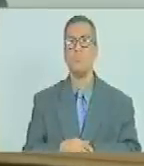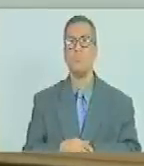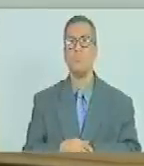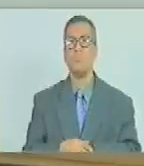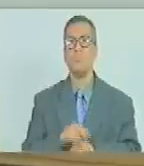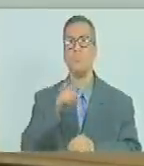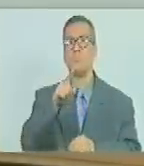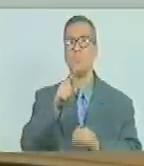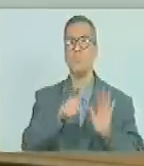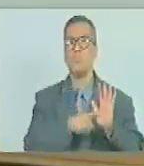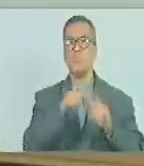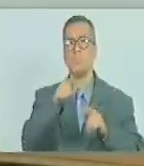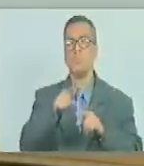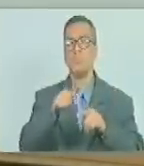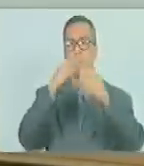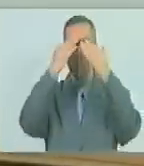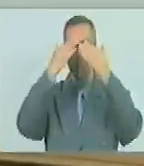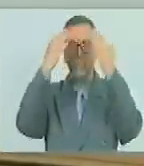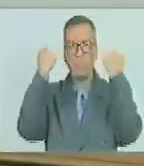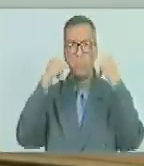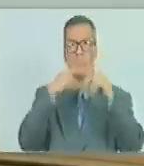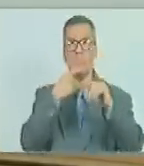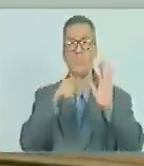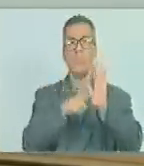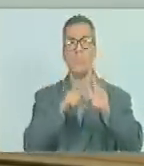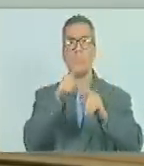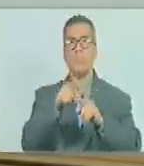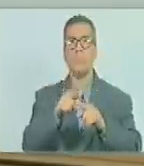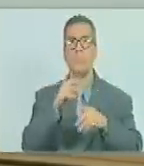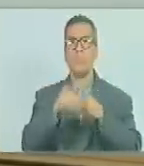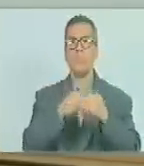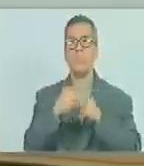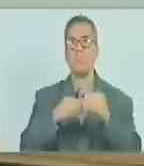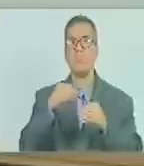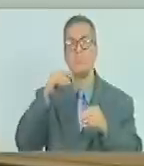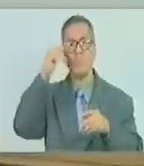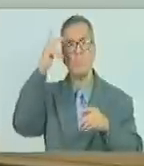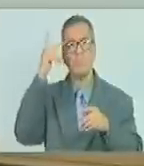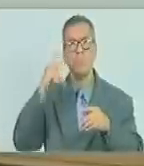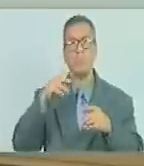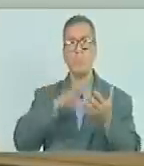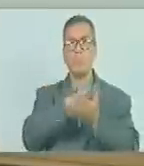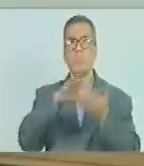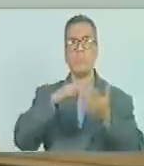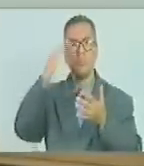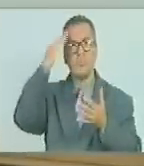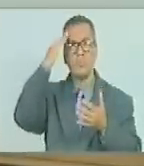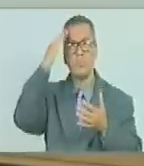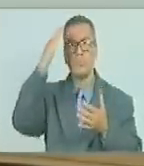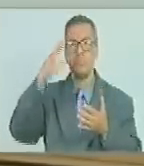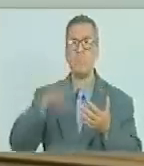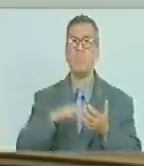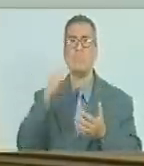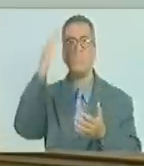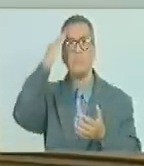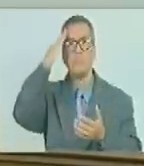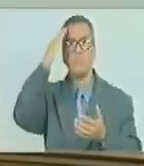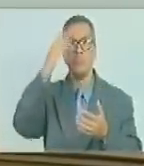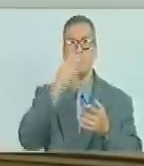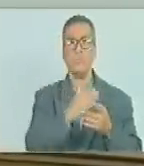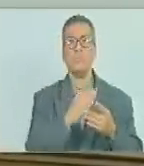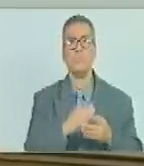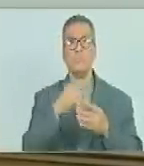Pero esa amnesia lacunar es expresión de una afectación neuropsiquiátrica o un tumor cerebral o un daño cerebral